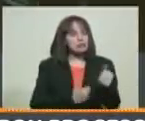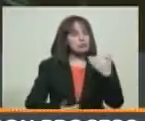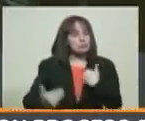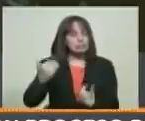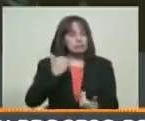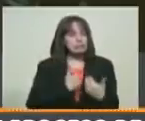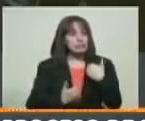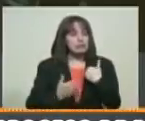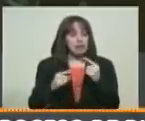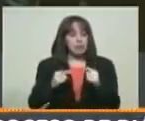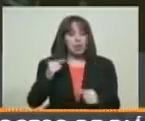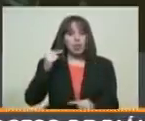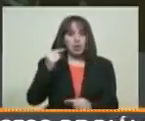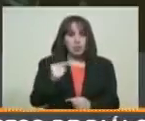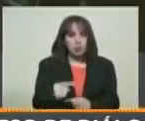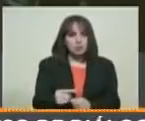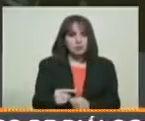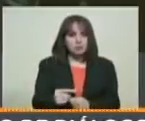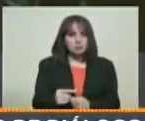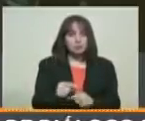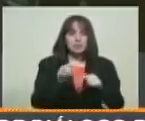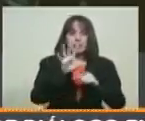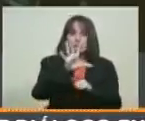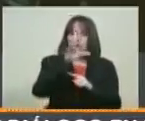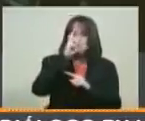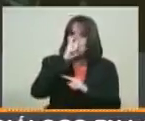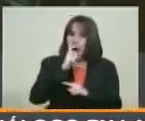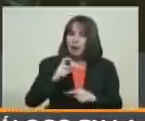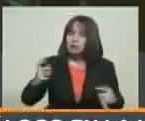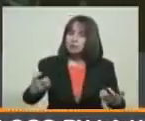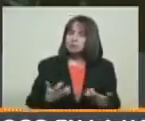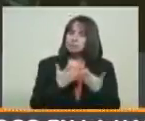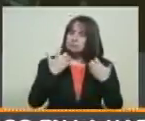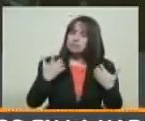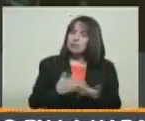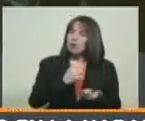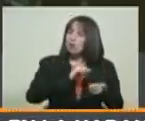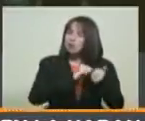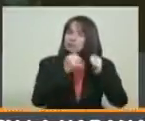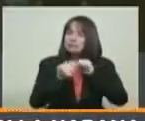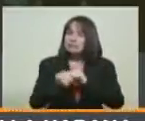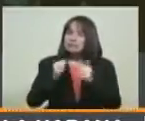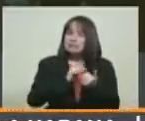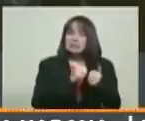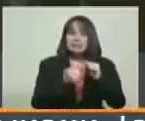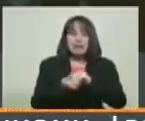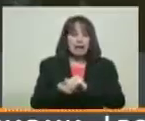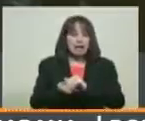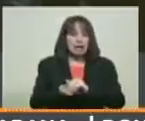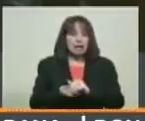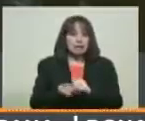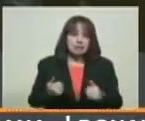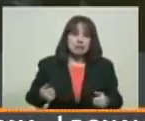siento que después de 5 años luchando por la defensa de su legado,